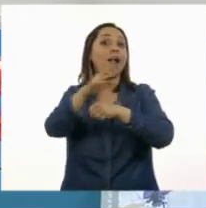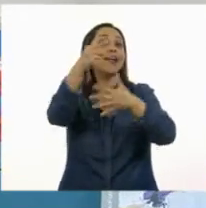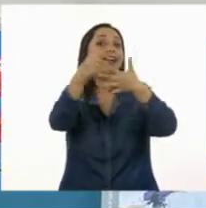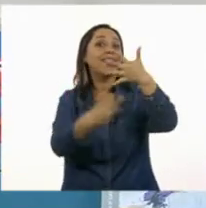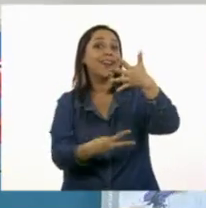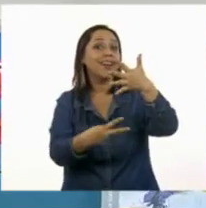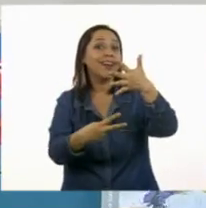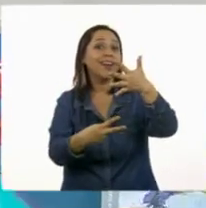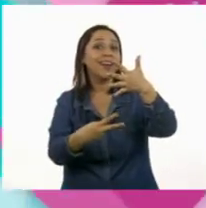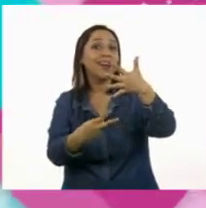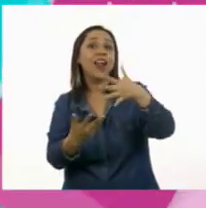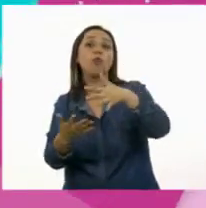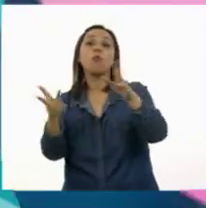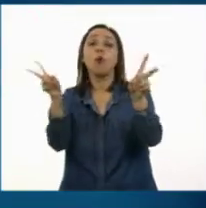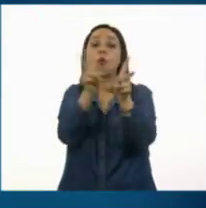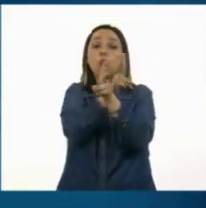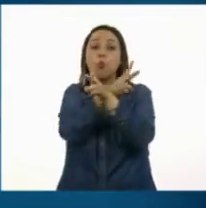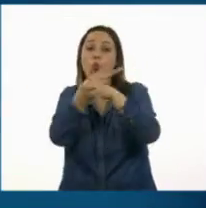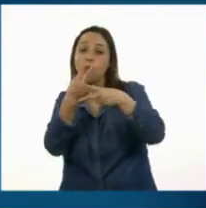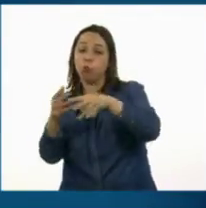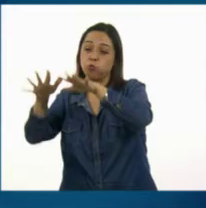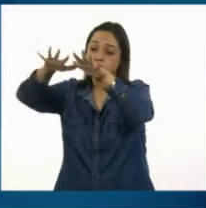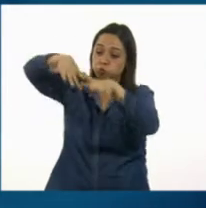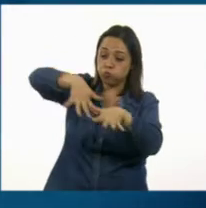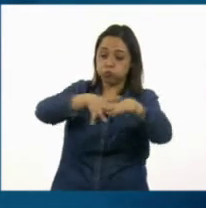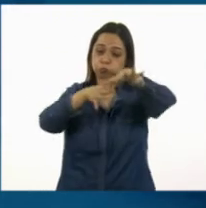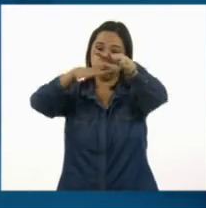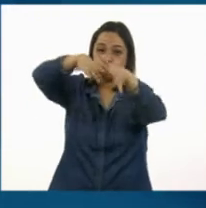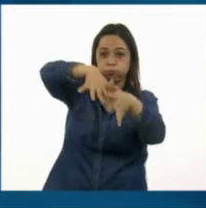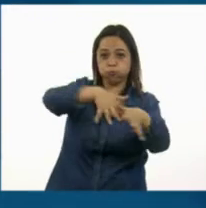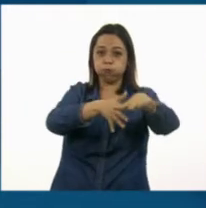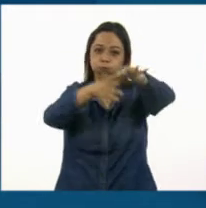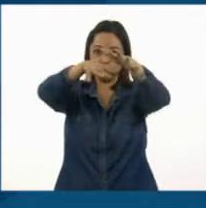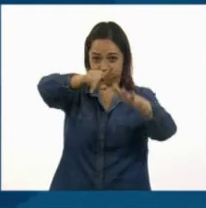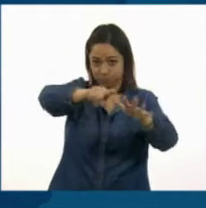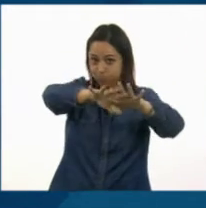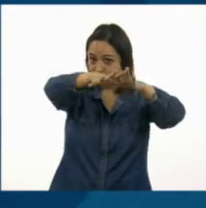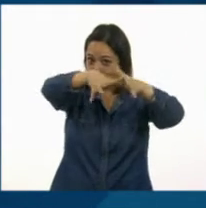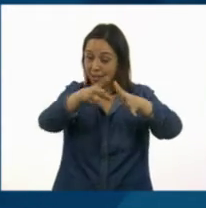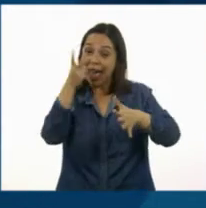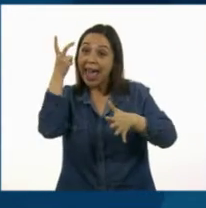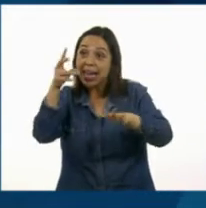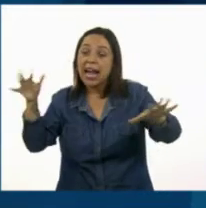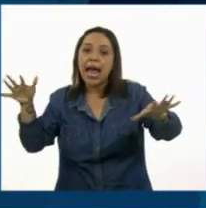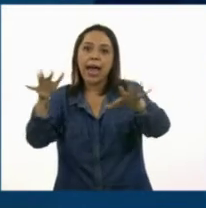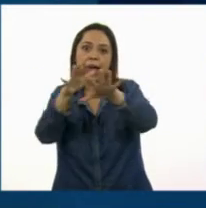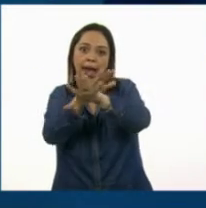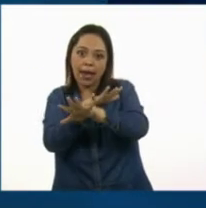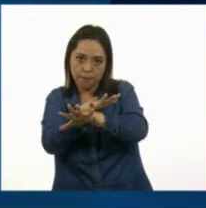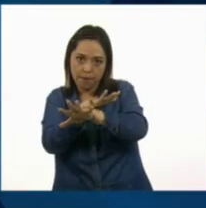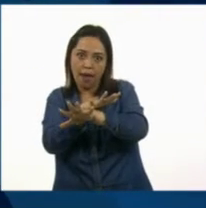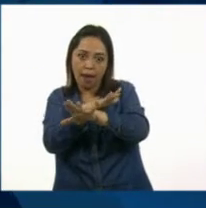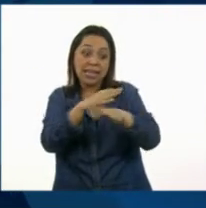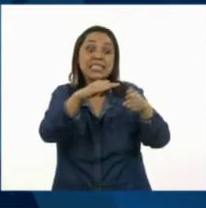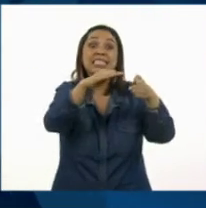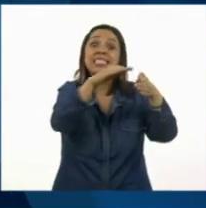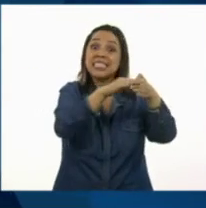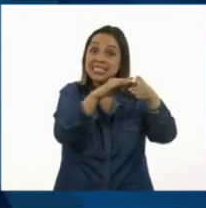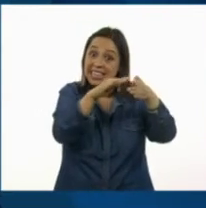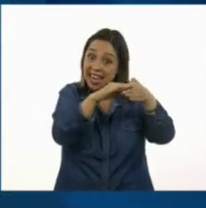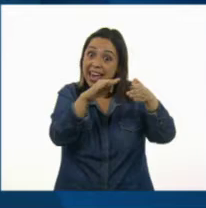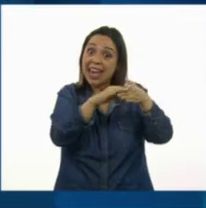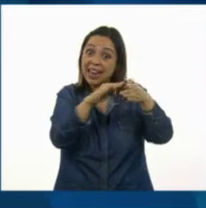las corrientes marinas. Observen la imagen. En este caso, estos países se encuentran cerca de las